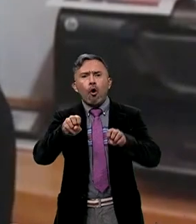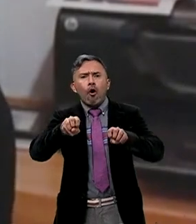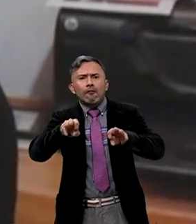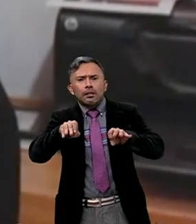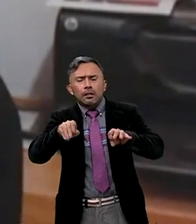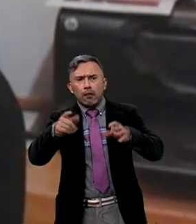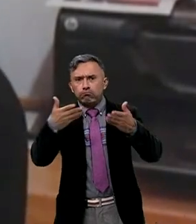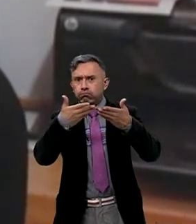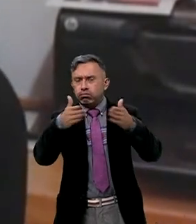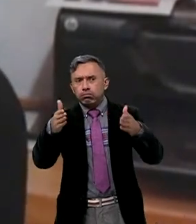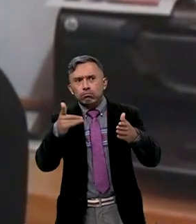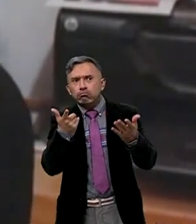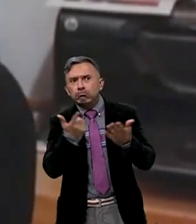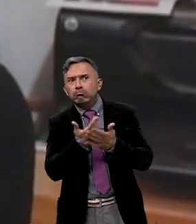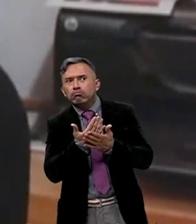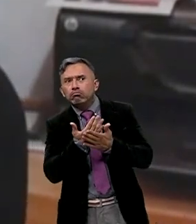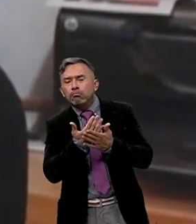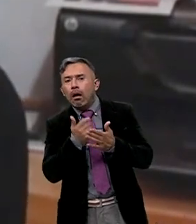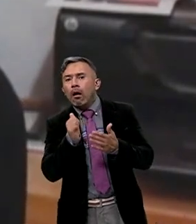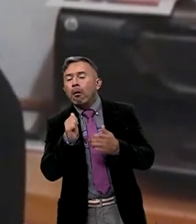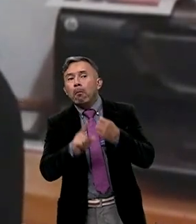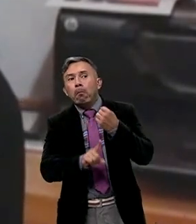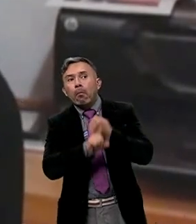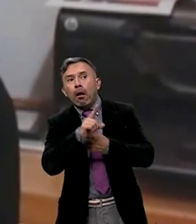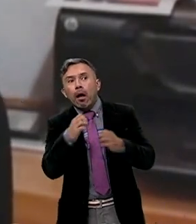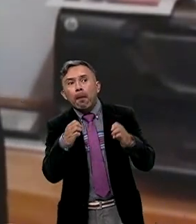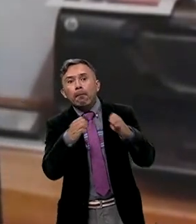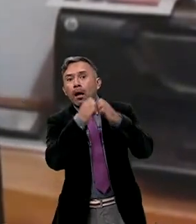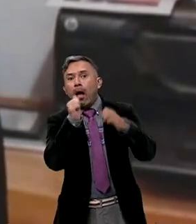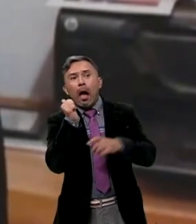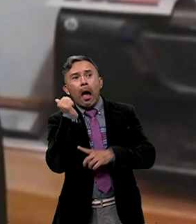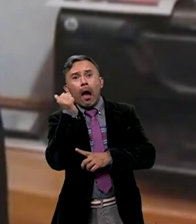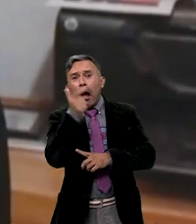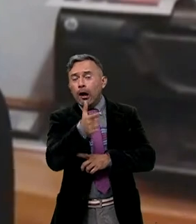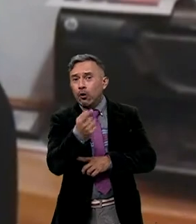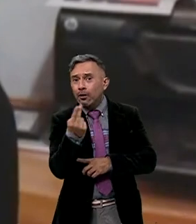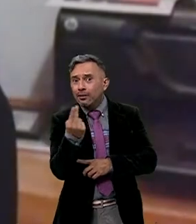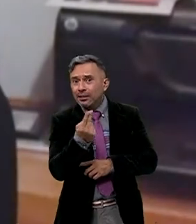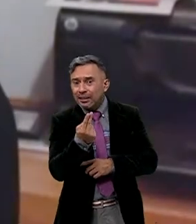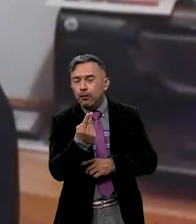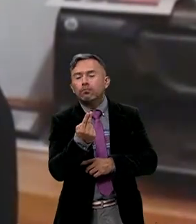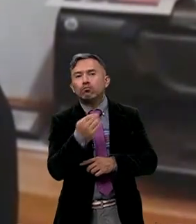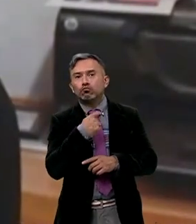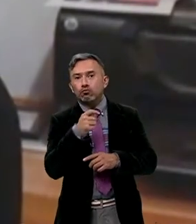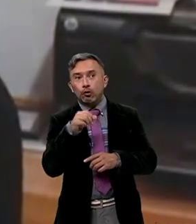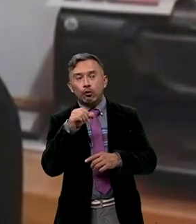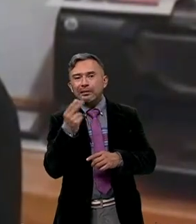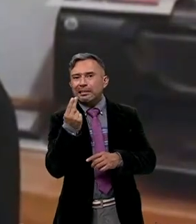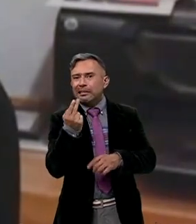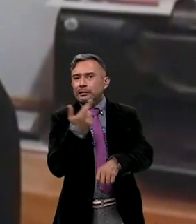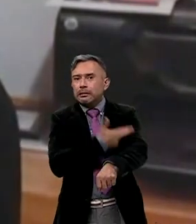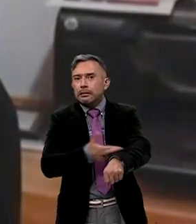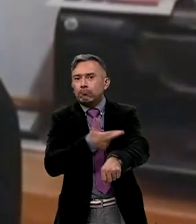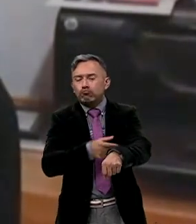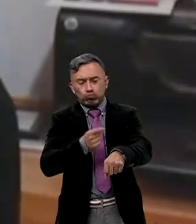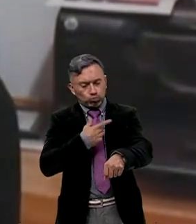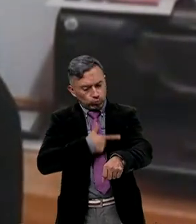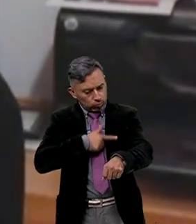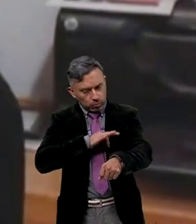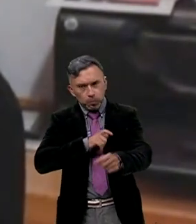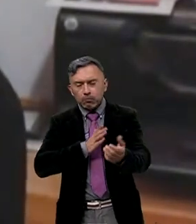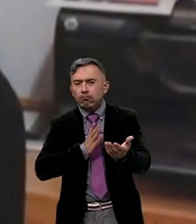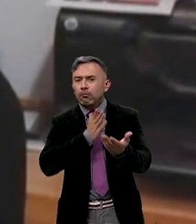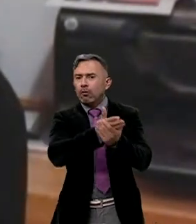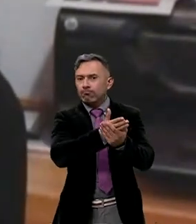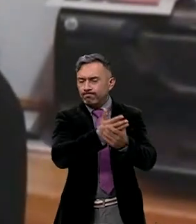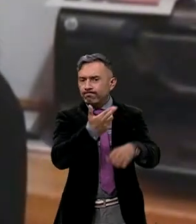por si se necesitaba que interviniera en alguna esta diligencia que se hubiera que realizar por